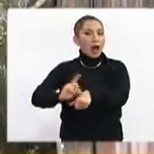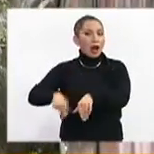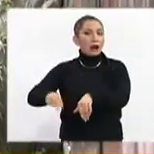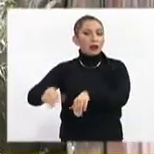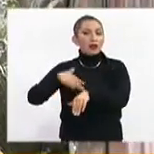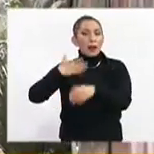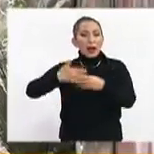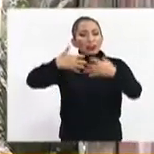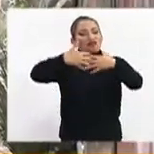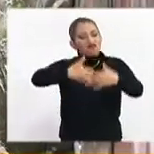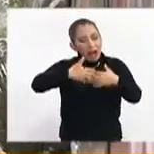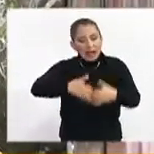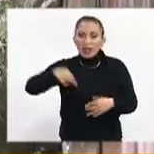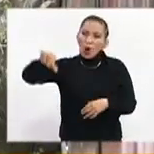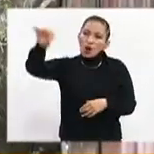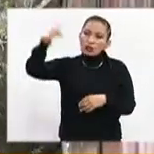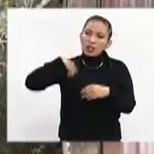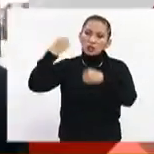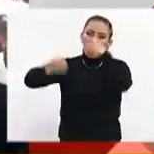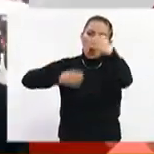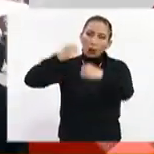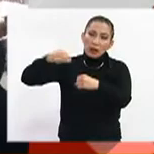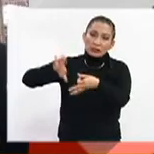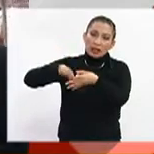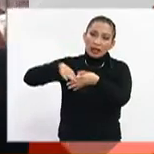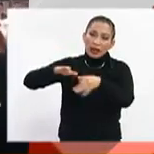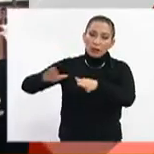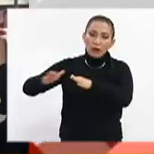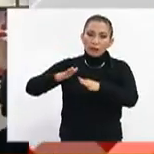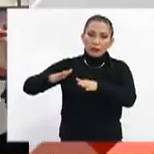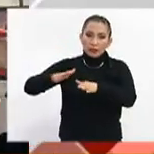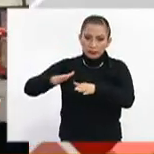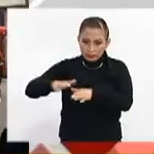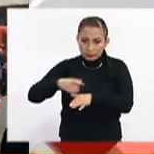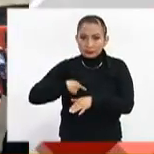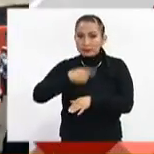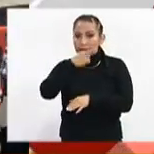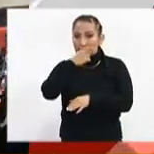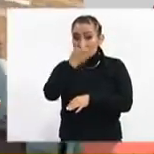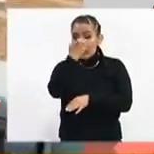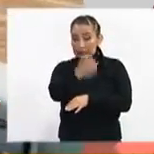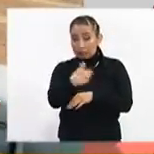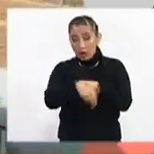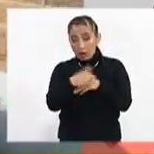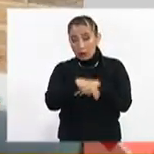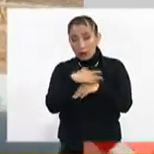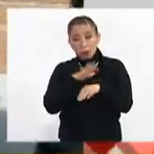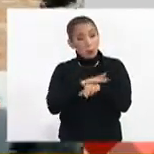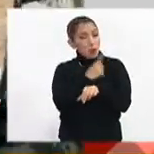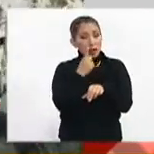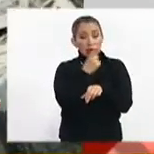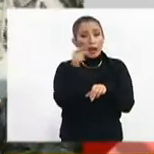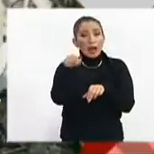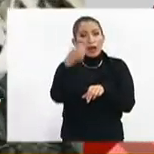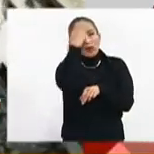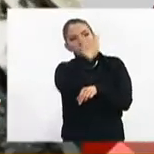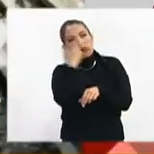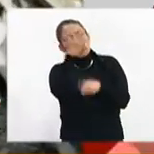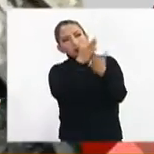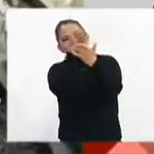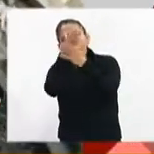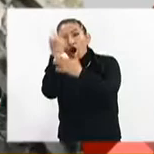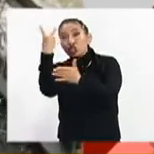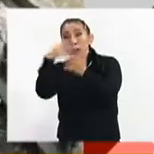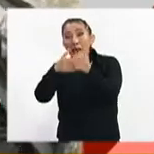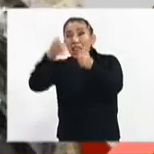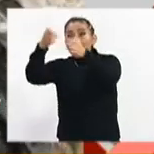sin contar maquinaria pesada u otro tipo de obras que generan movimiento. Dijo que dicha cifra se deriva de la revisión de más de